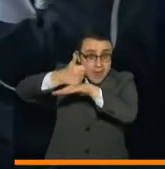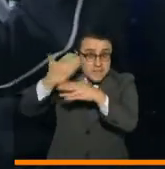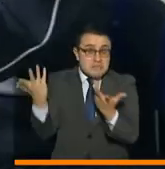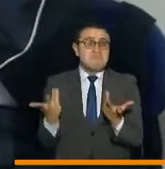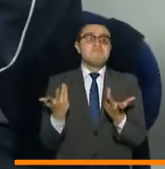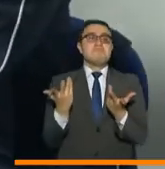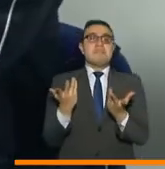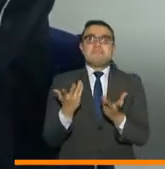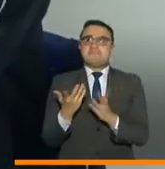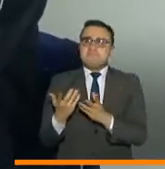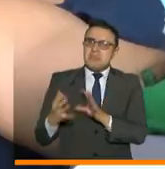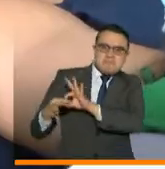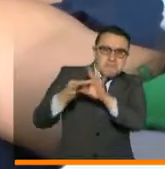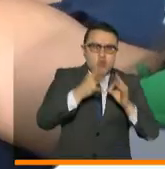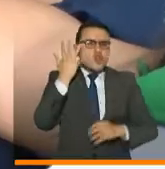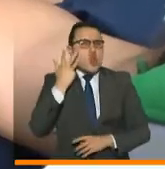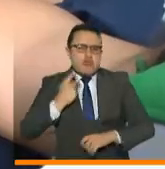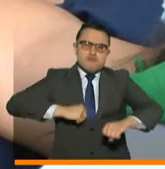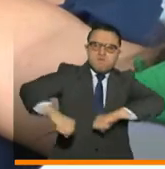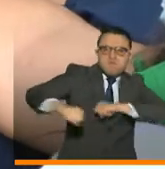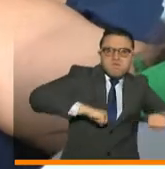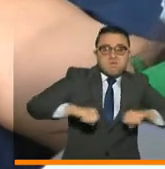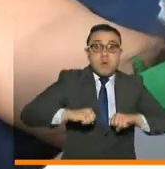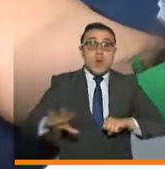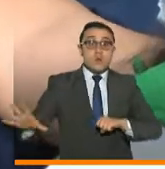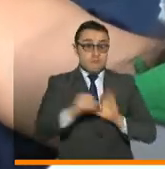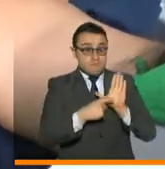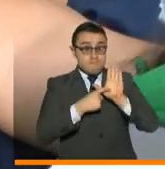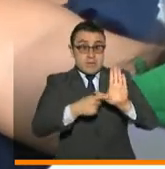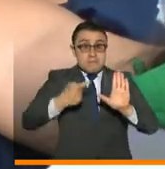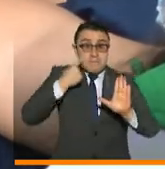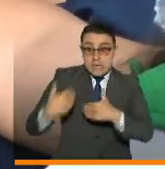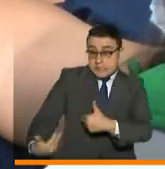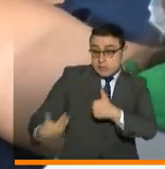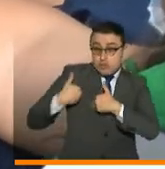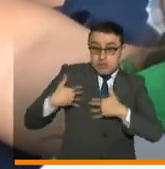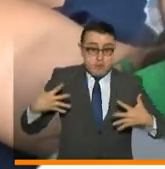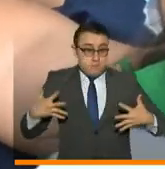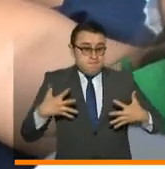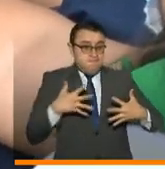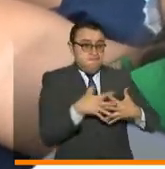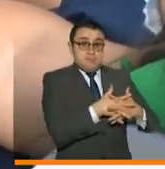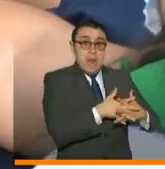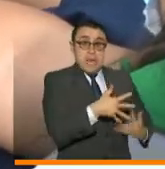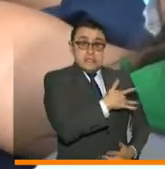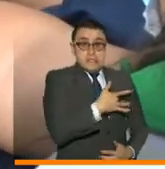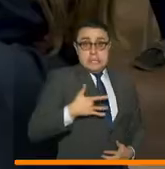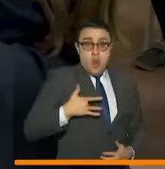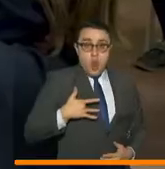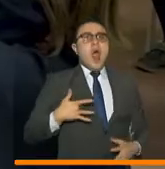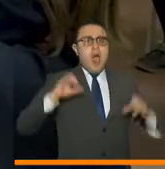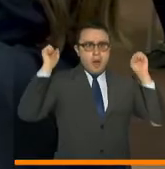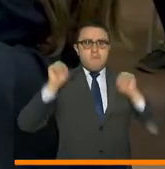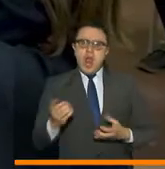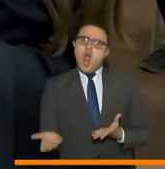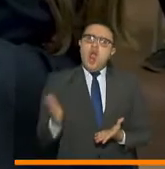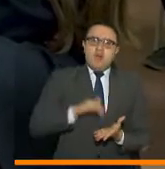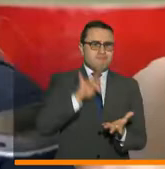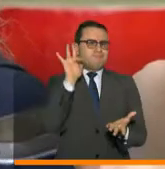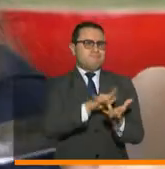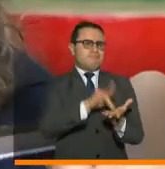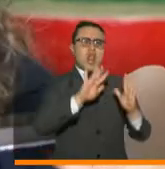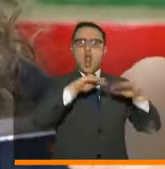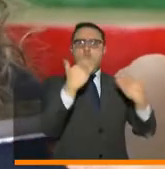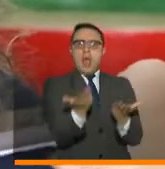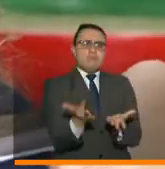que con responsabilidad, articulados con el sector salud, es posible un regreso con alternancia. Nuestra